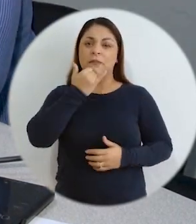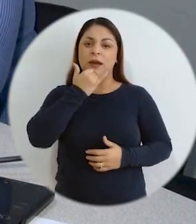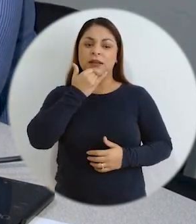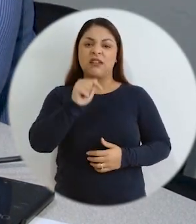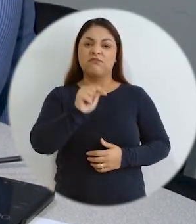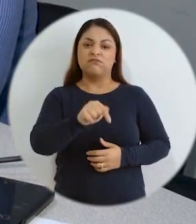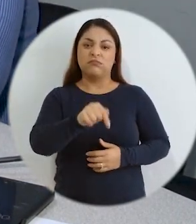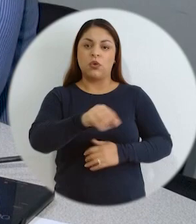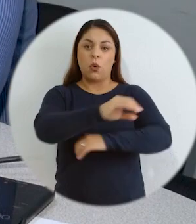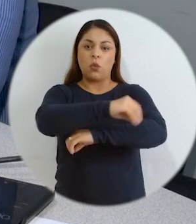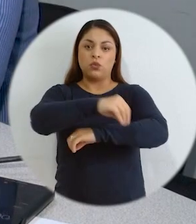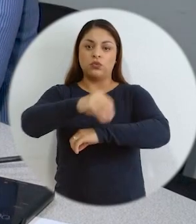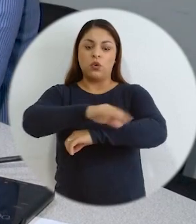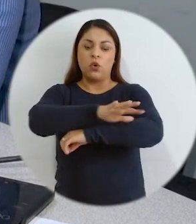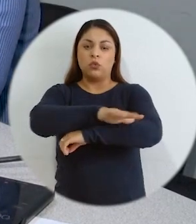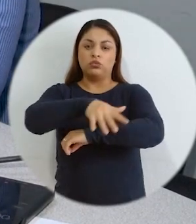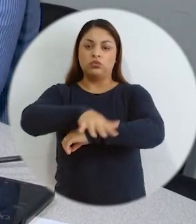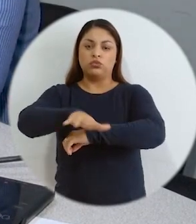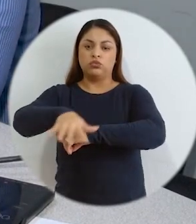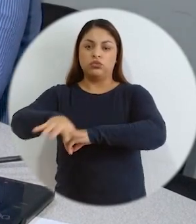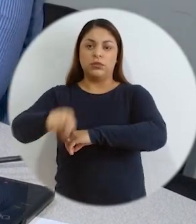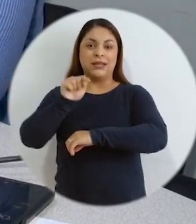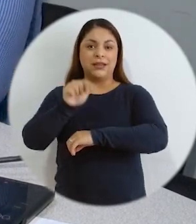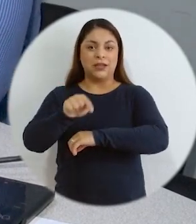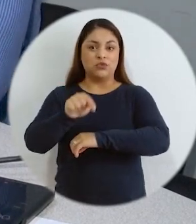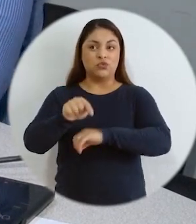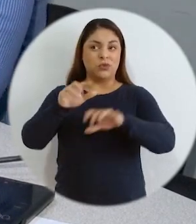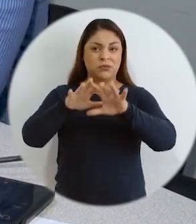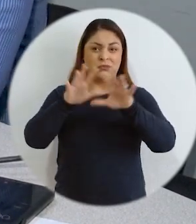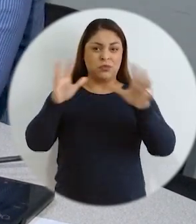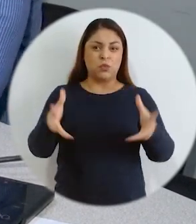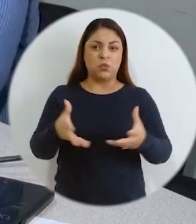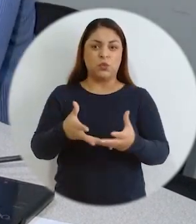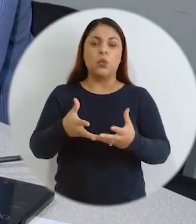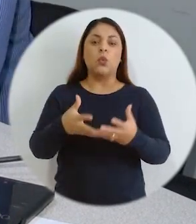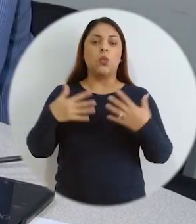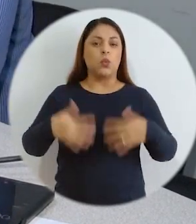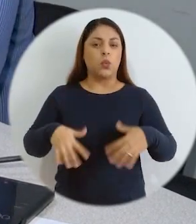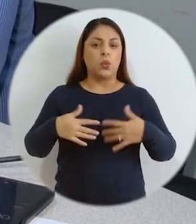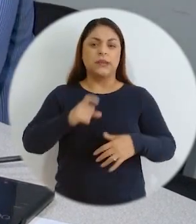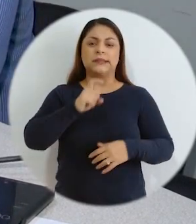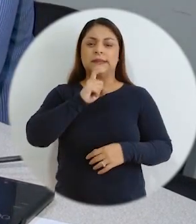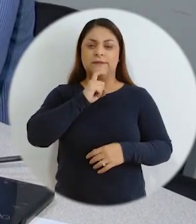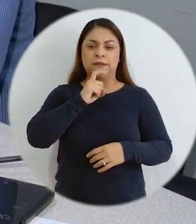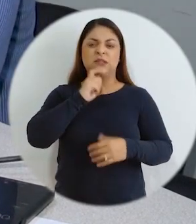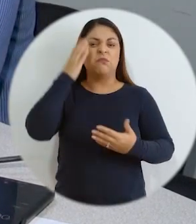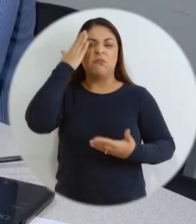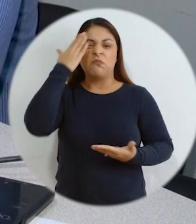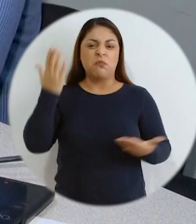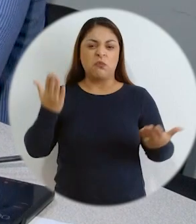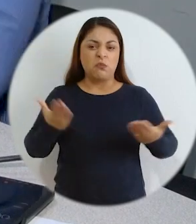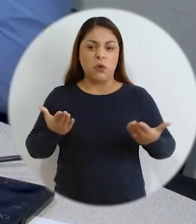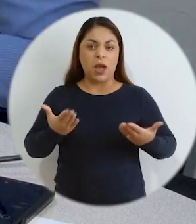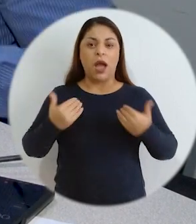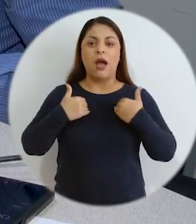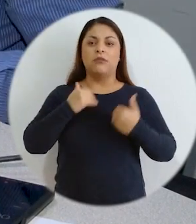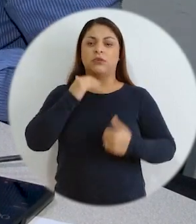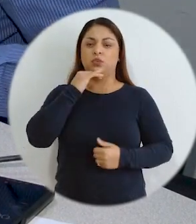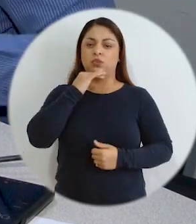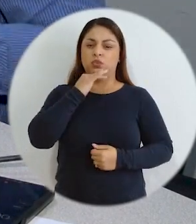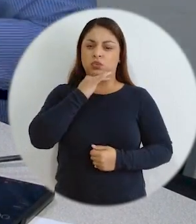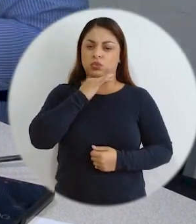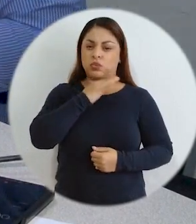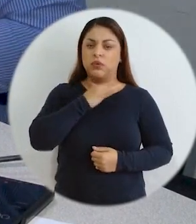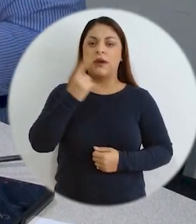de los océanos, alrededor del mundo, es una situación crítica si se ve desde el punto de vista de la contaminación,